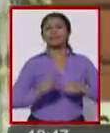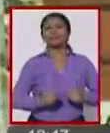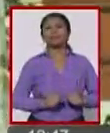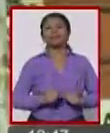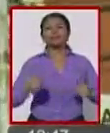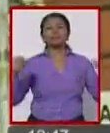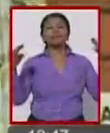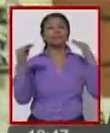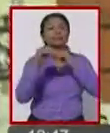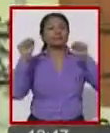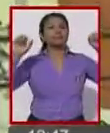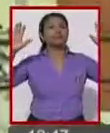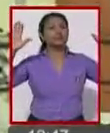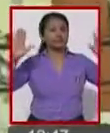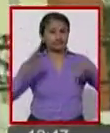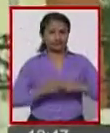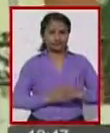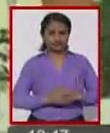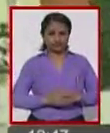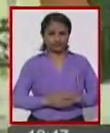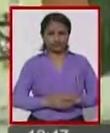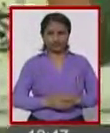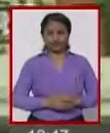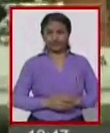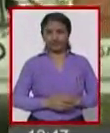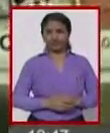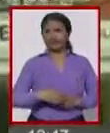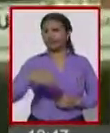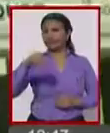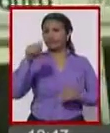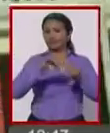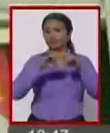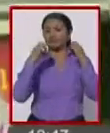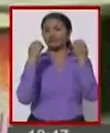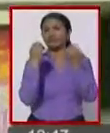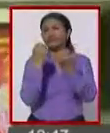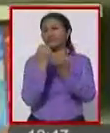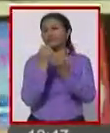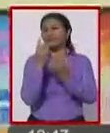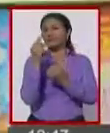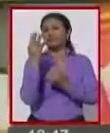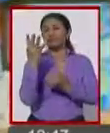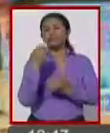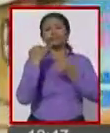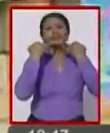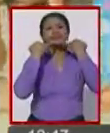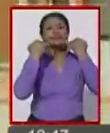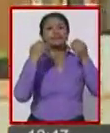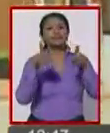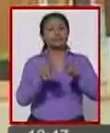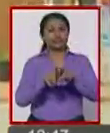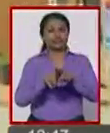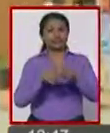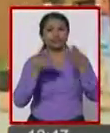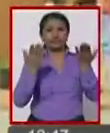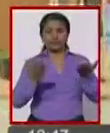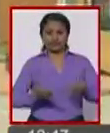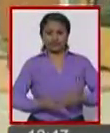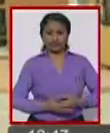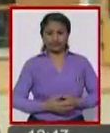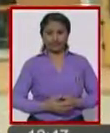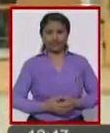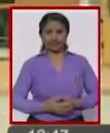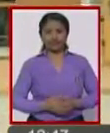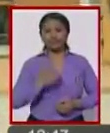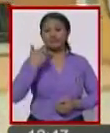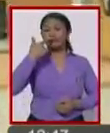avenida Banzer. En el tercer anillo externo justamente se encuentra otro equipo de la red Bolivisión, quien nos informa que